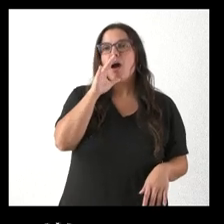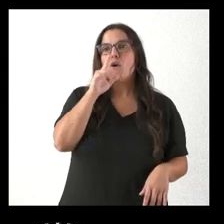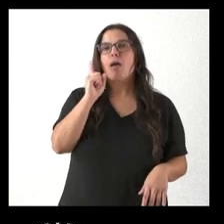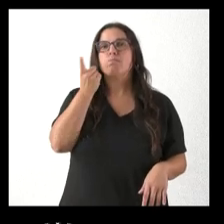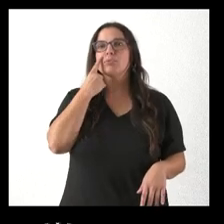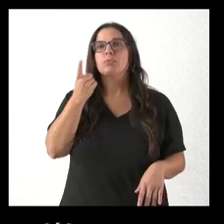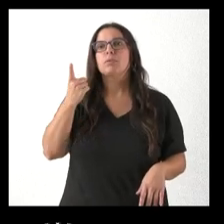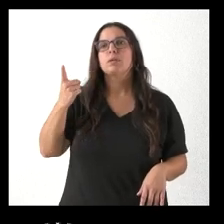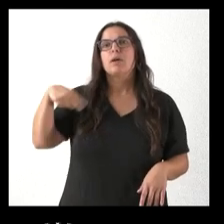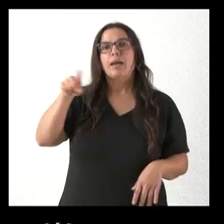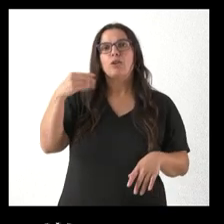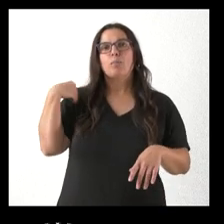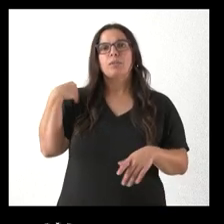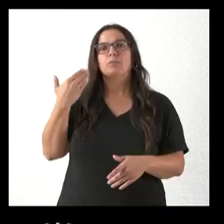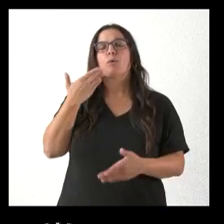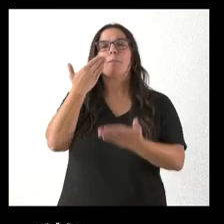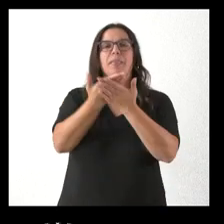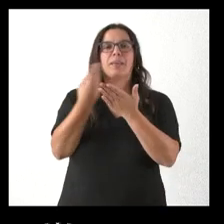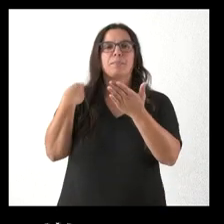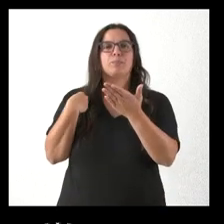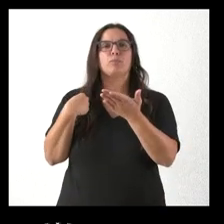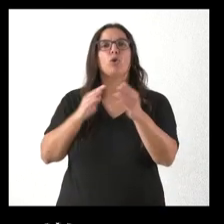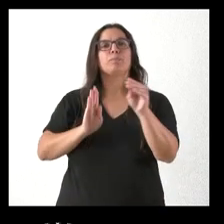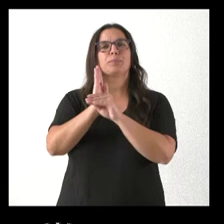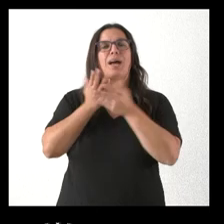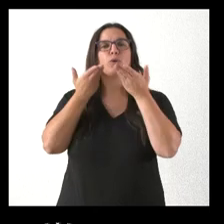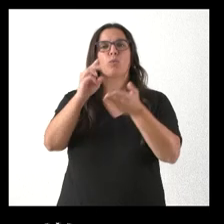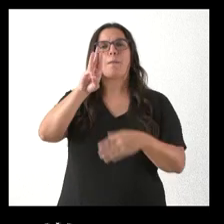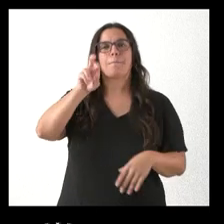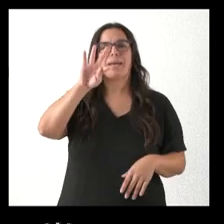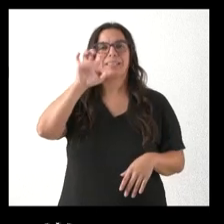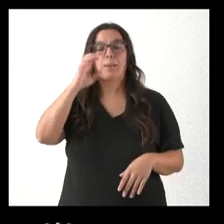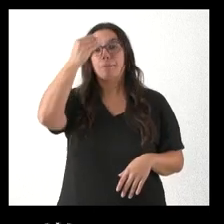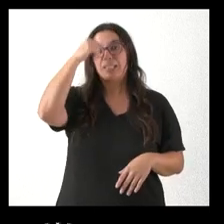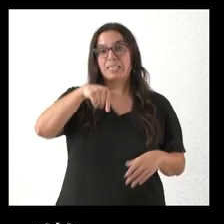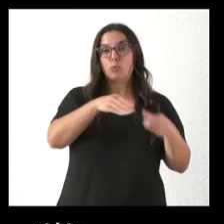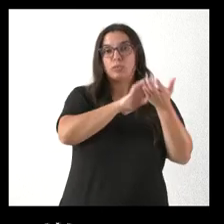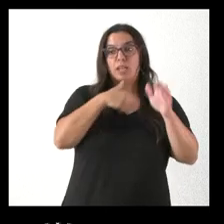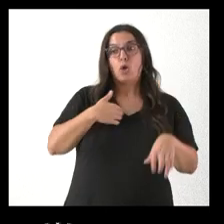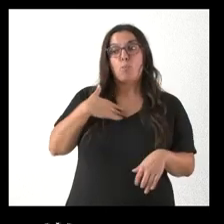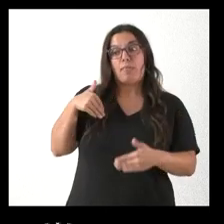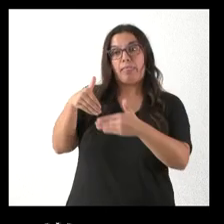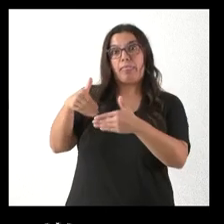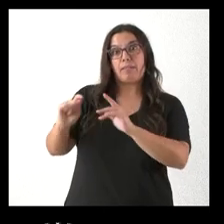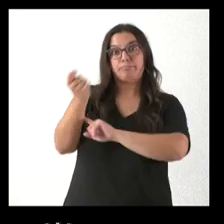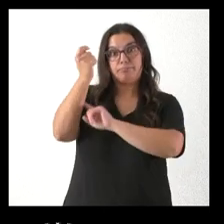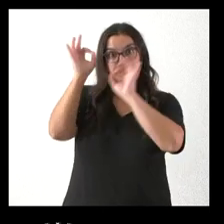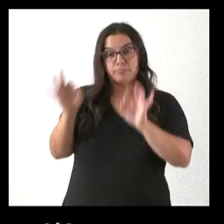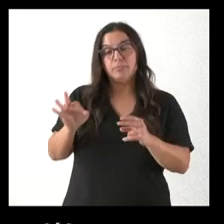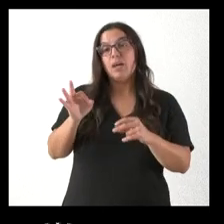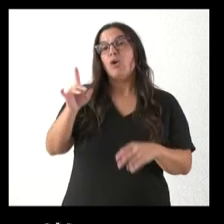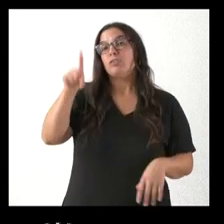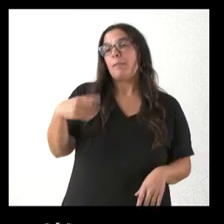al verte si consideran desde la junta que este proyecto está más cerca y si en los últimos días semanas